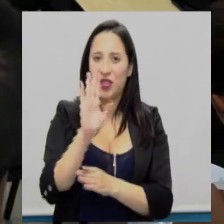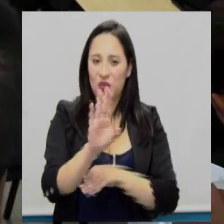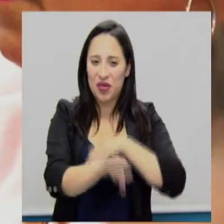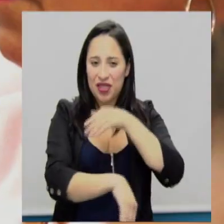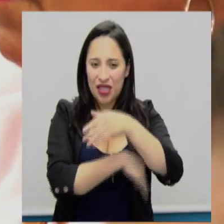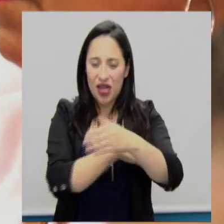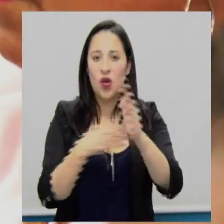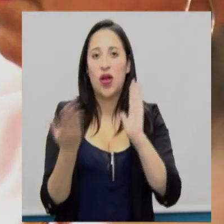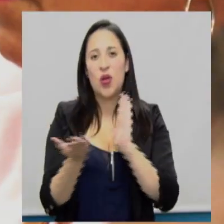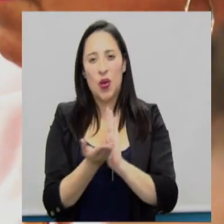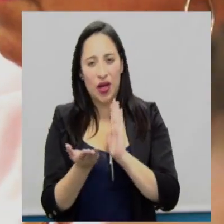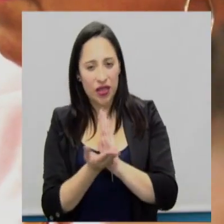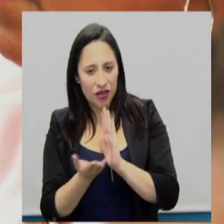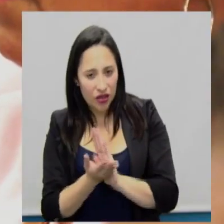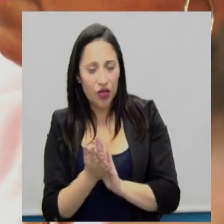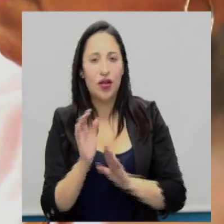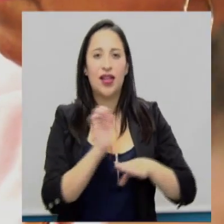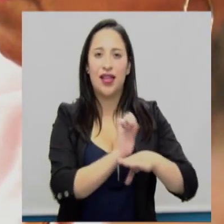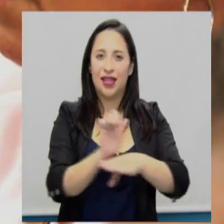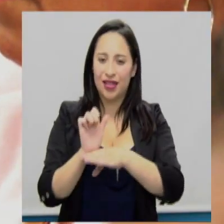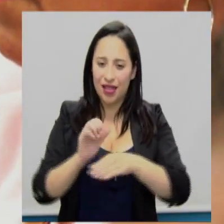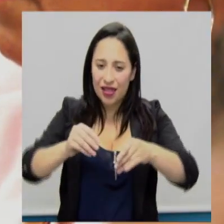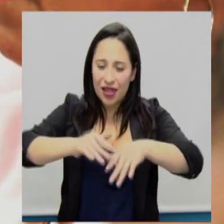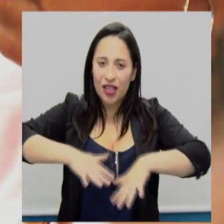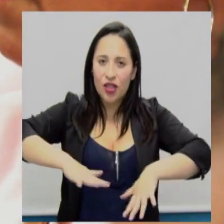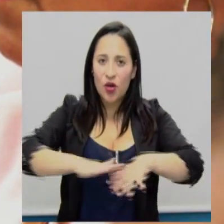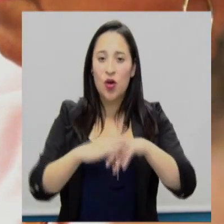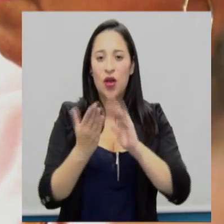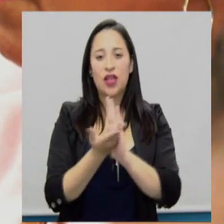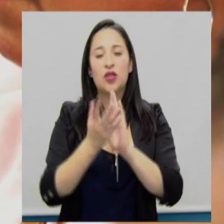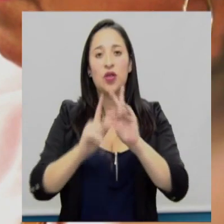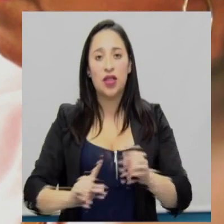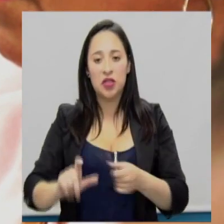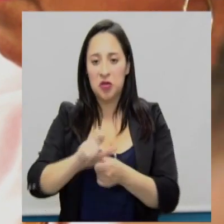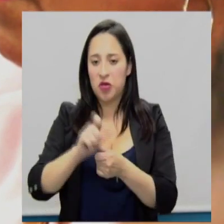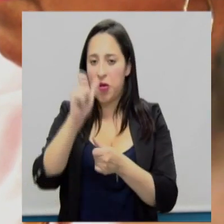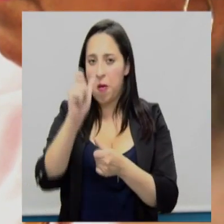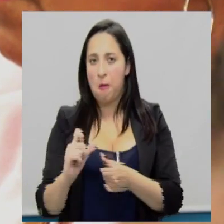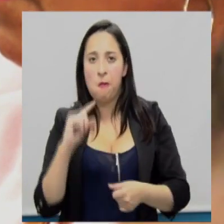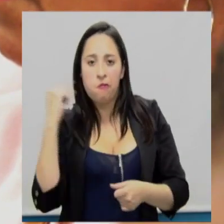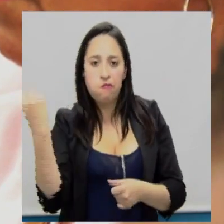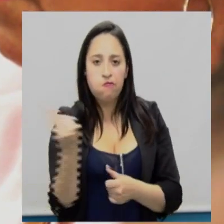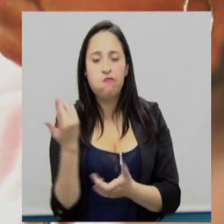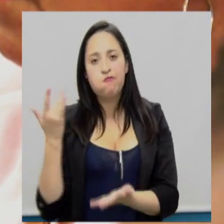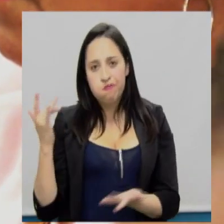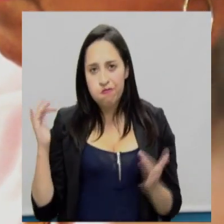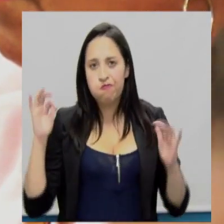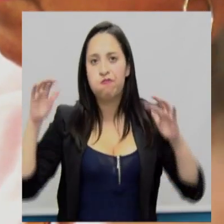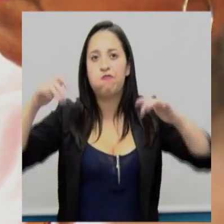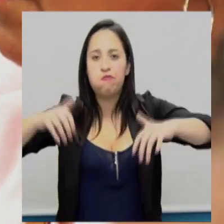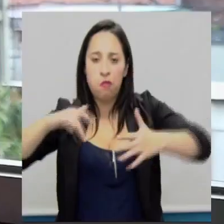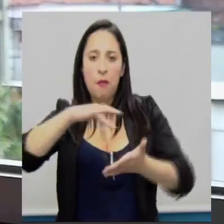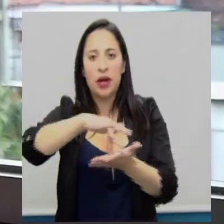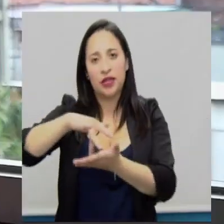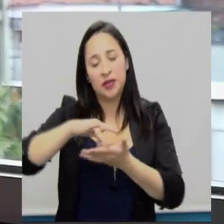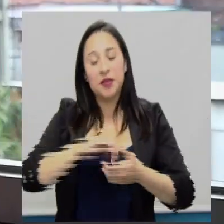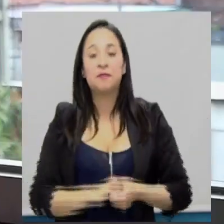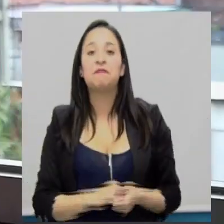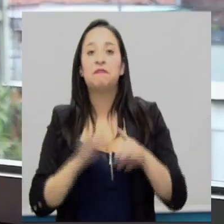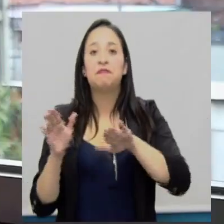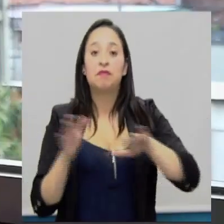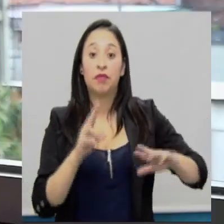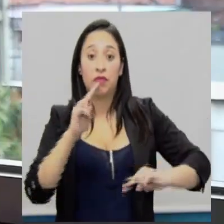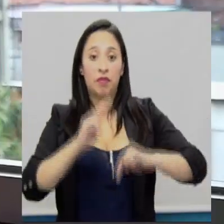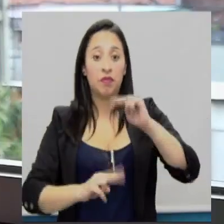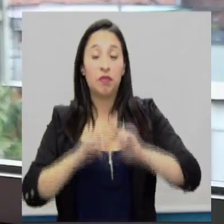programa, tales como el Ministerio de Educación, entes territoriales, estudiantes y la ciudadanía en general. El proyecto